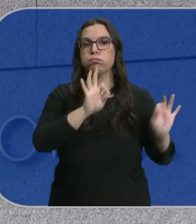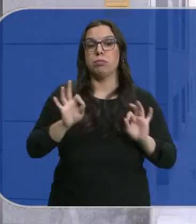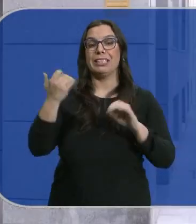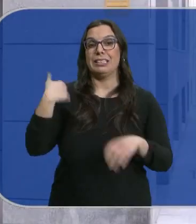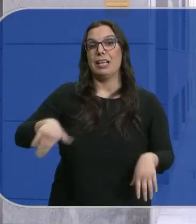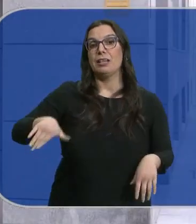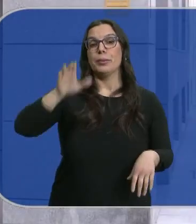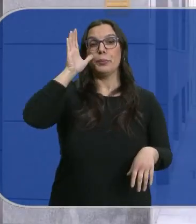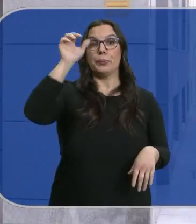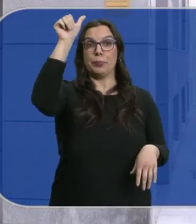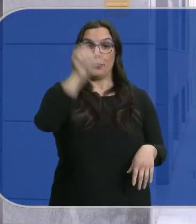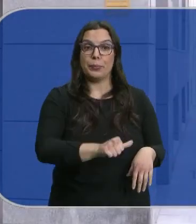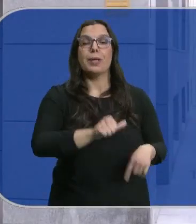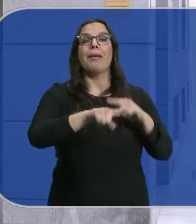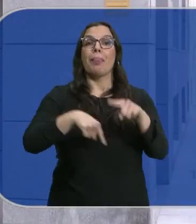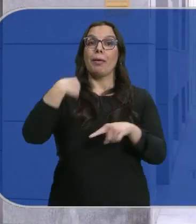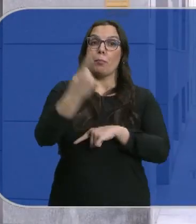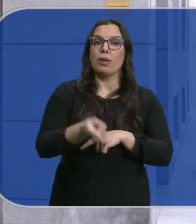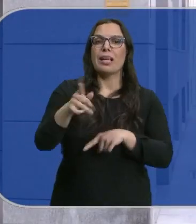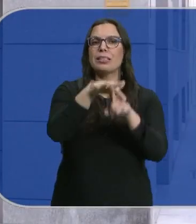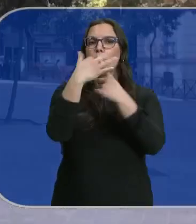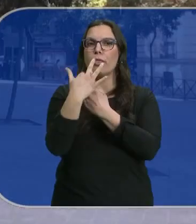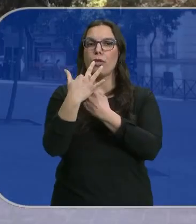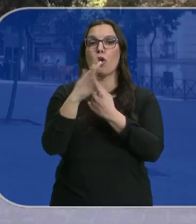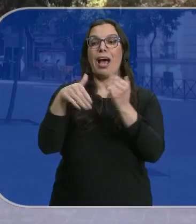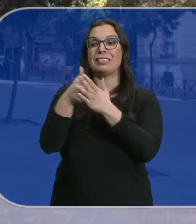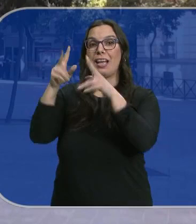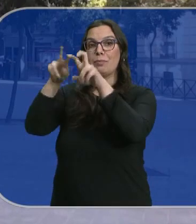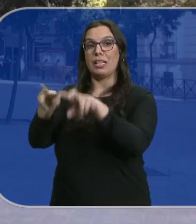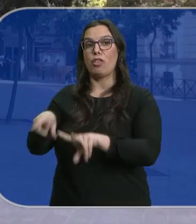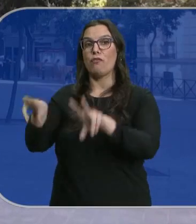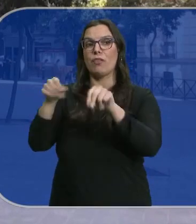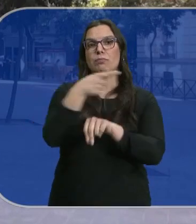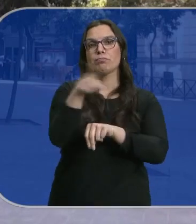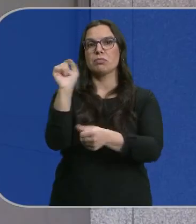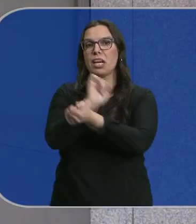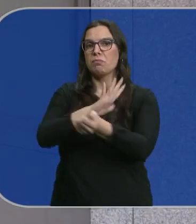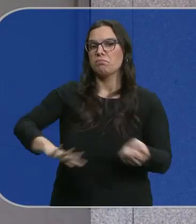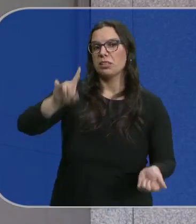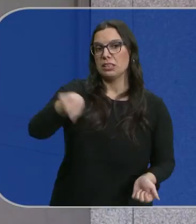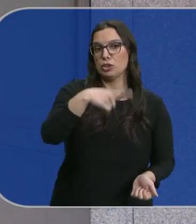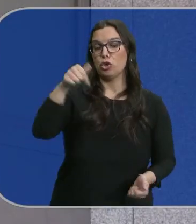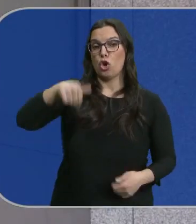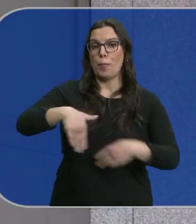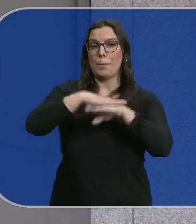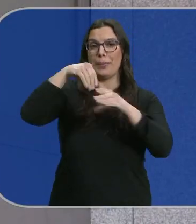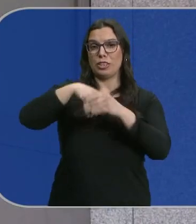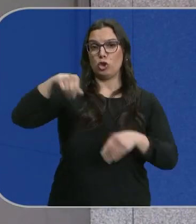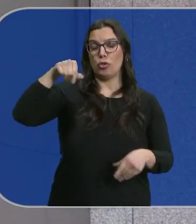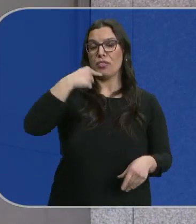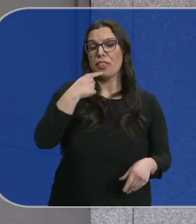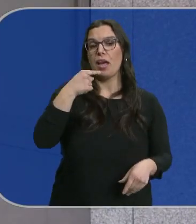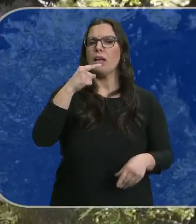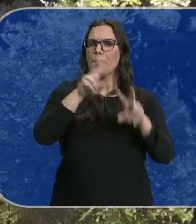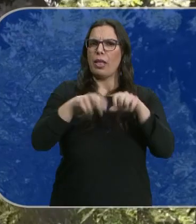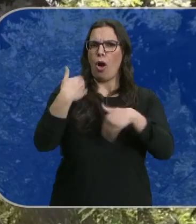la declaración del detenido, decidirá en qué situación queda mientras concluye la investigación. Hoy el ministro de Interior ha señalado que esta está muy